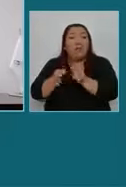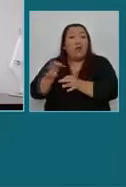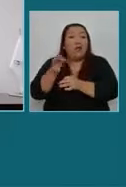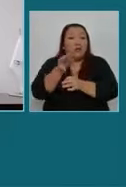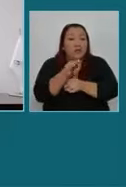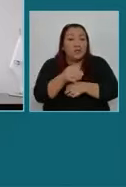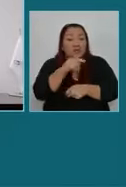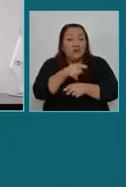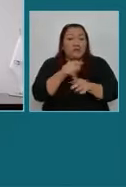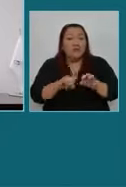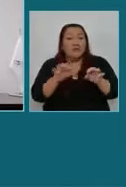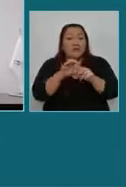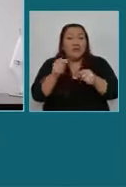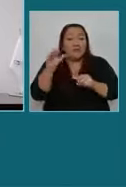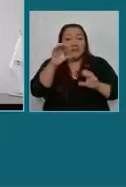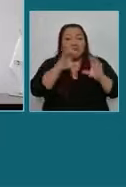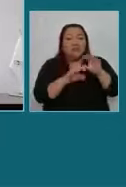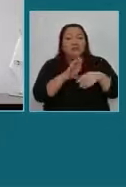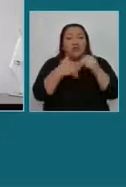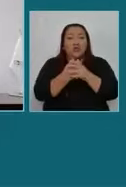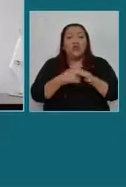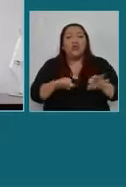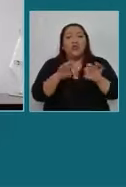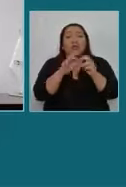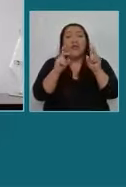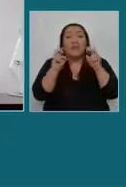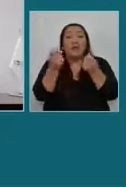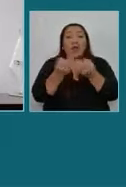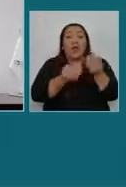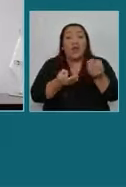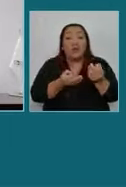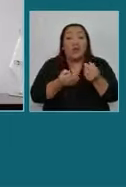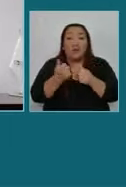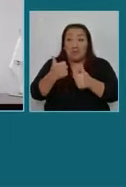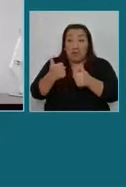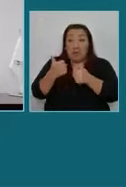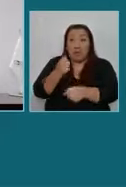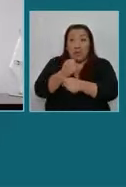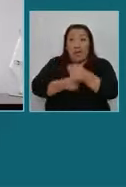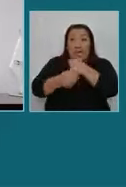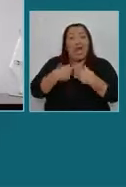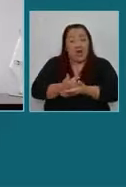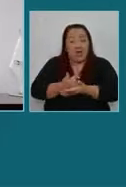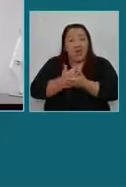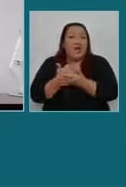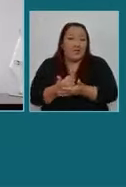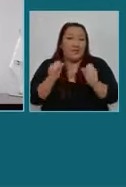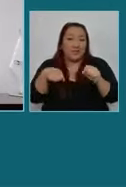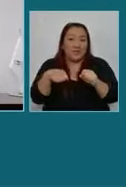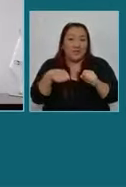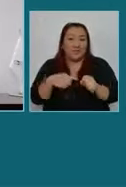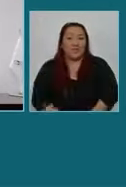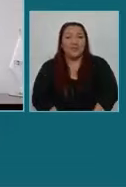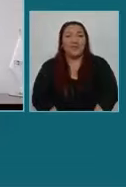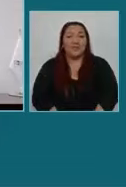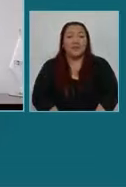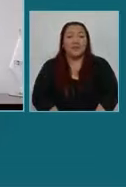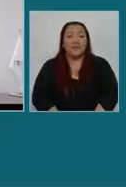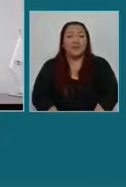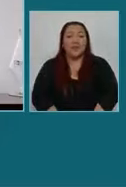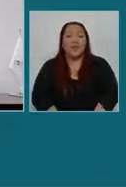cuya tesis de inversión aborde sectores económicos con alto potencial de crecimiento e impacto, e